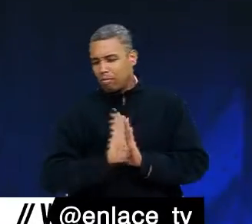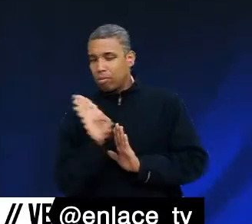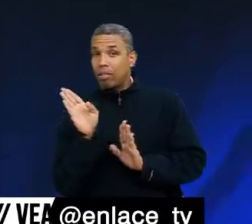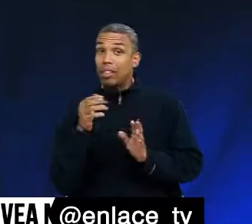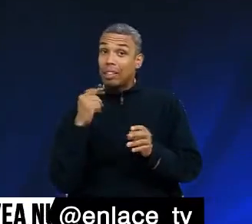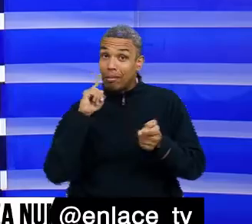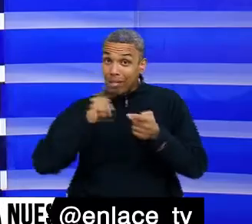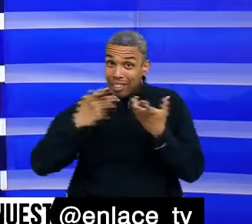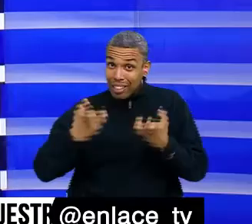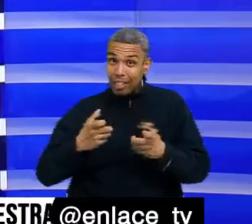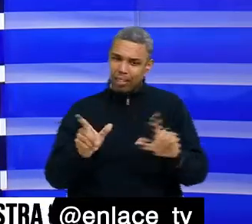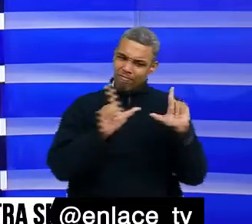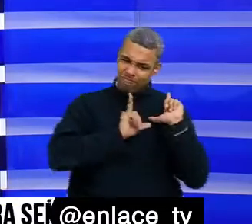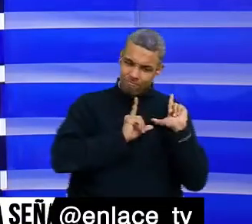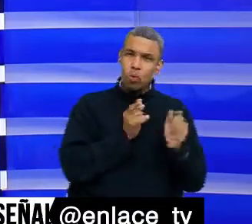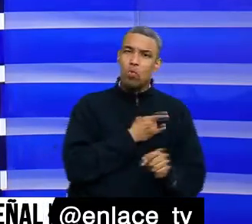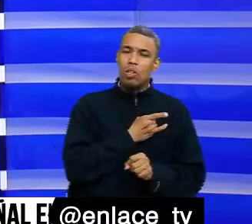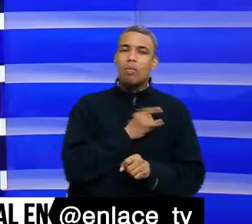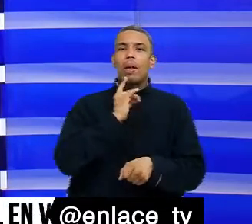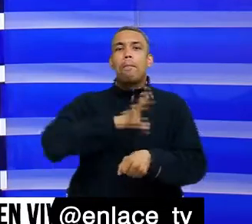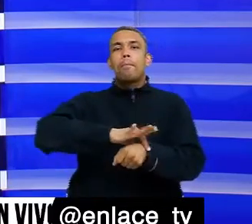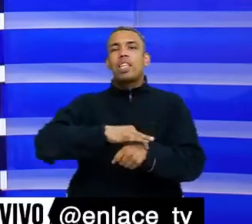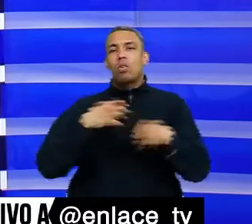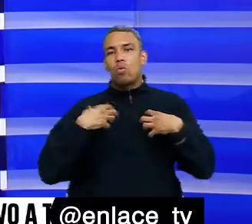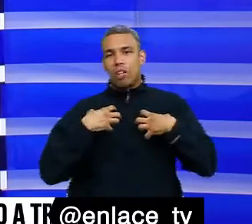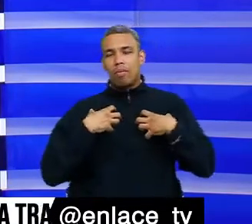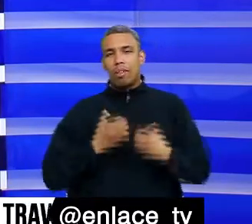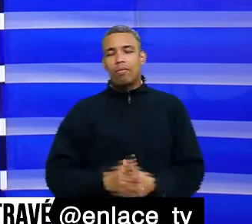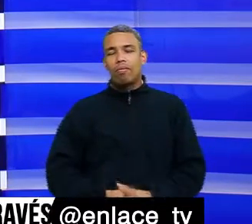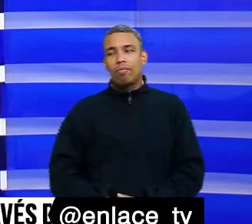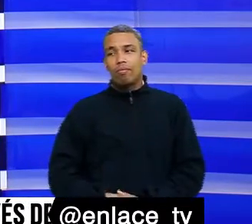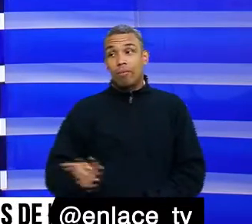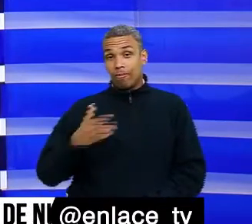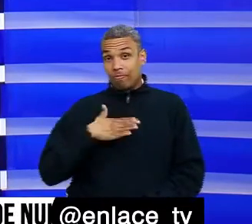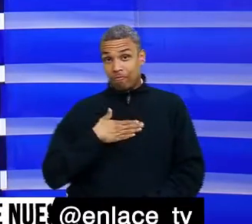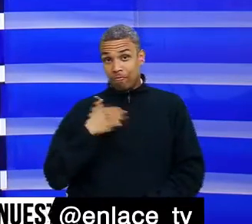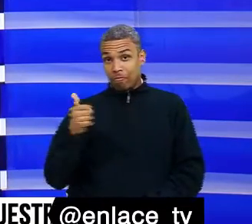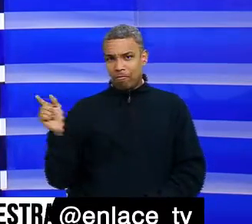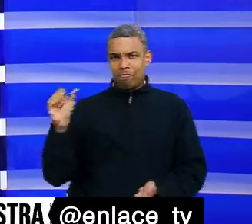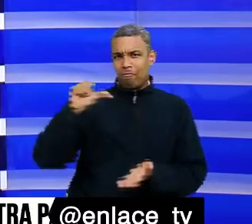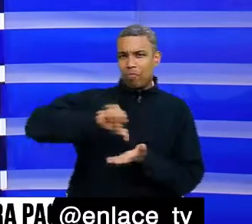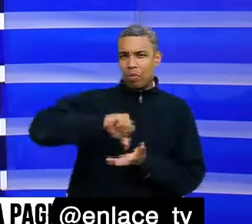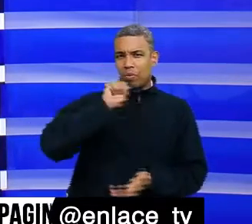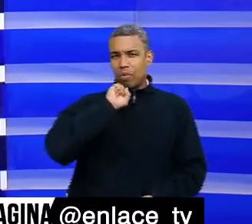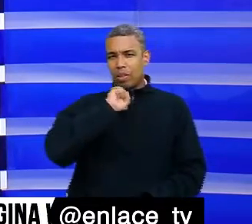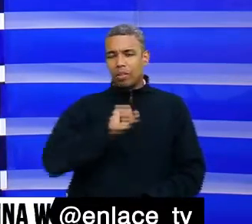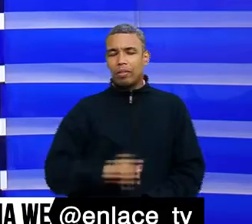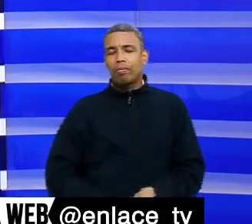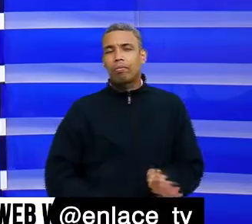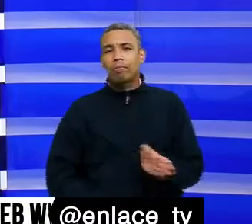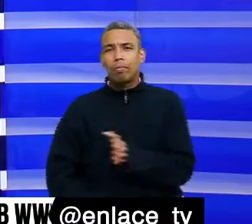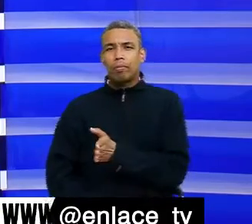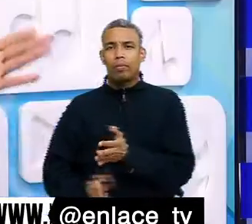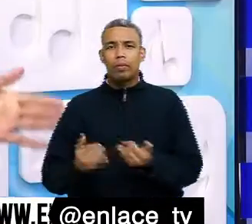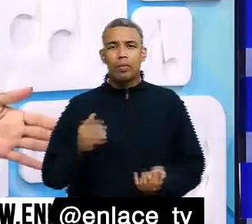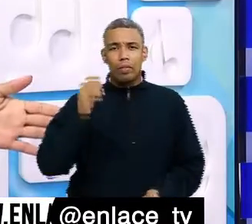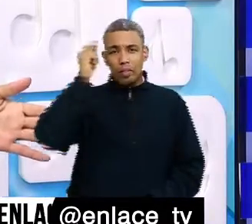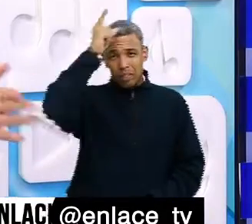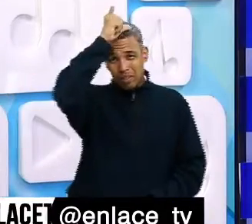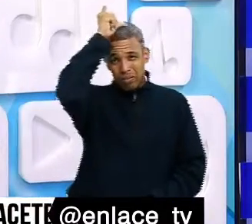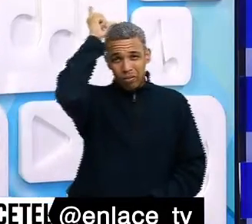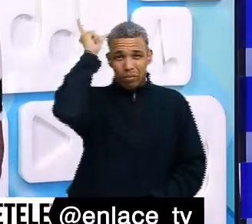veterinario. Qué bien por Javier Sarmiento. Y a esta hora saludamos a nuestra periodista Neila Cosio, que después